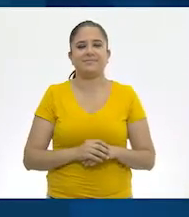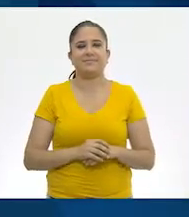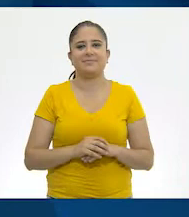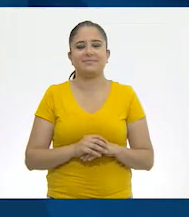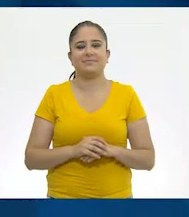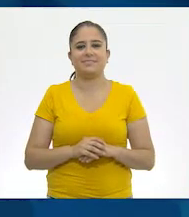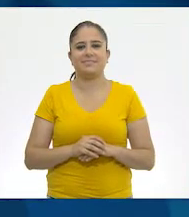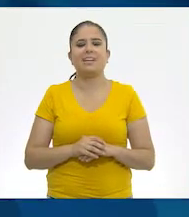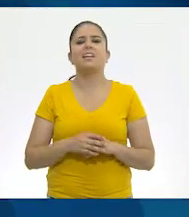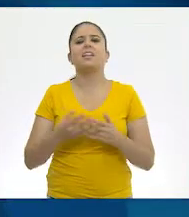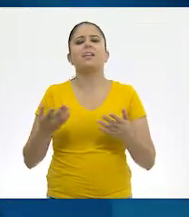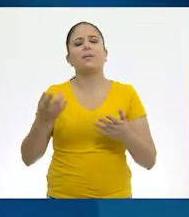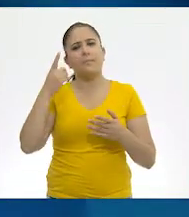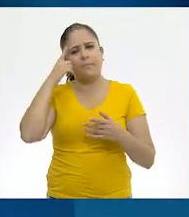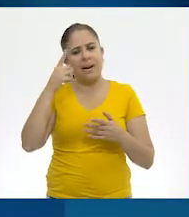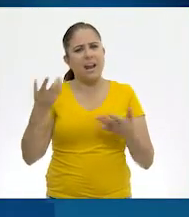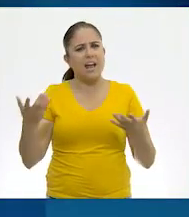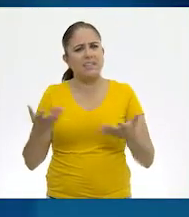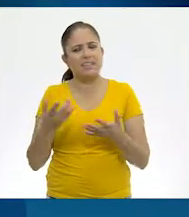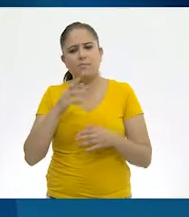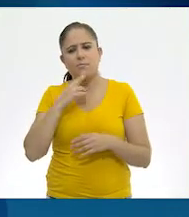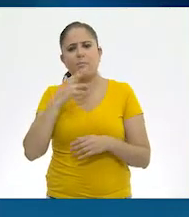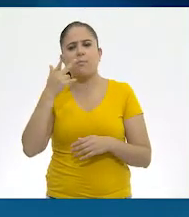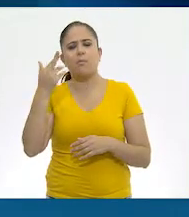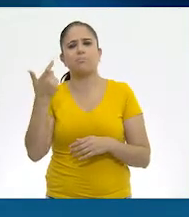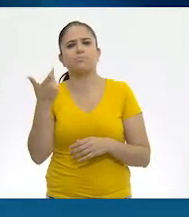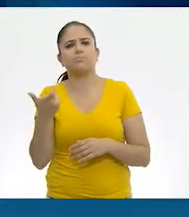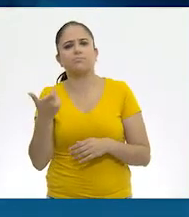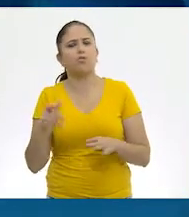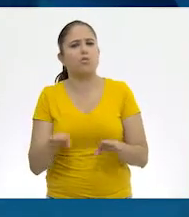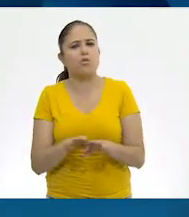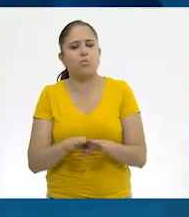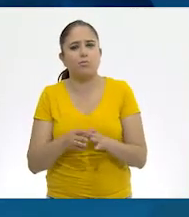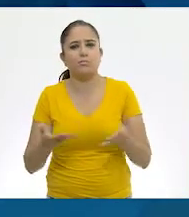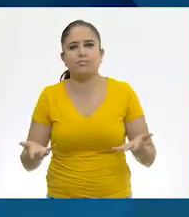Veamos. ¿Y cómo le hicieron para recuperar la economía?